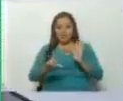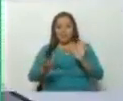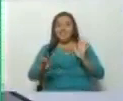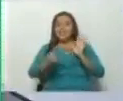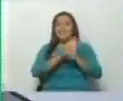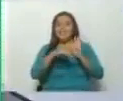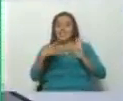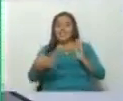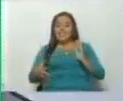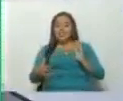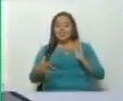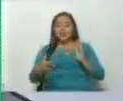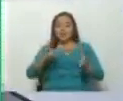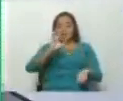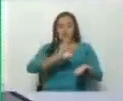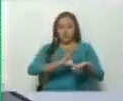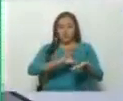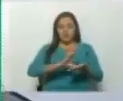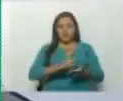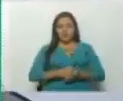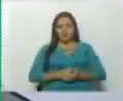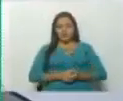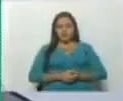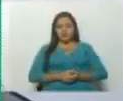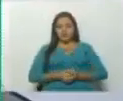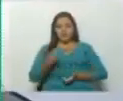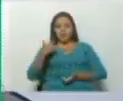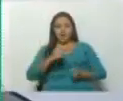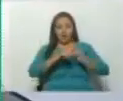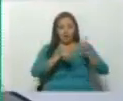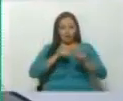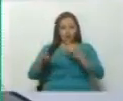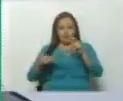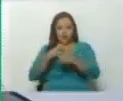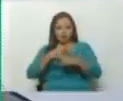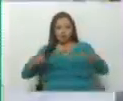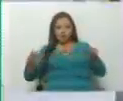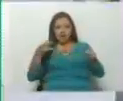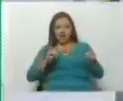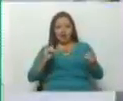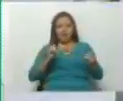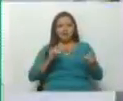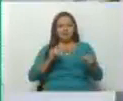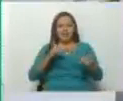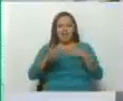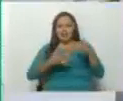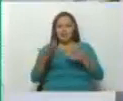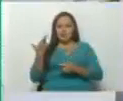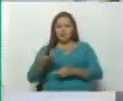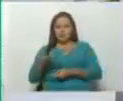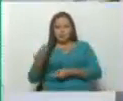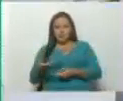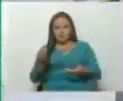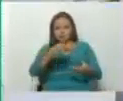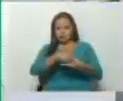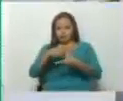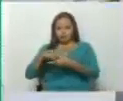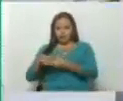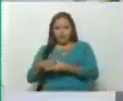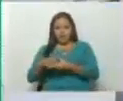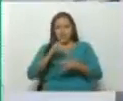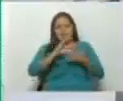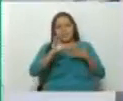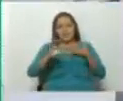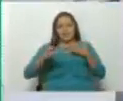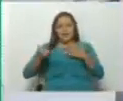la Ciudad, Ley Orgánica sobre Derecho a la Ciudad, que además ha estado en consulta pública y que trae elementos bien importantes que se suman un poco a lo que